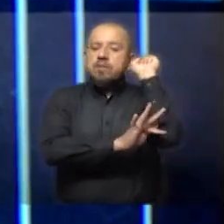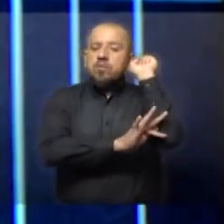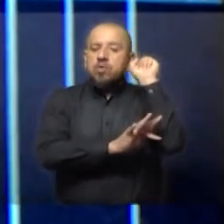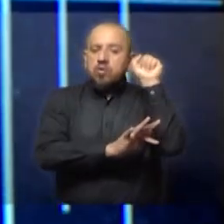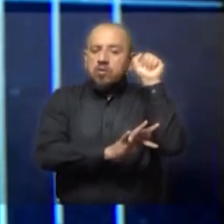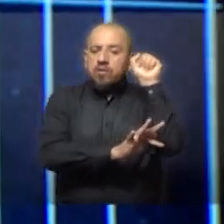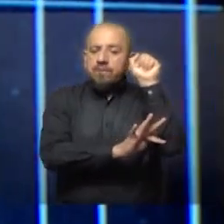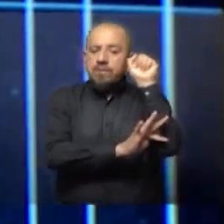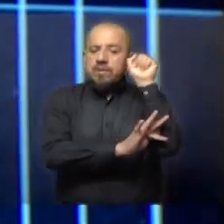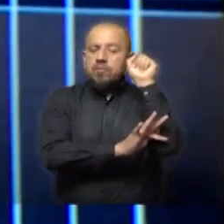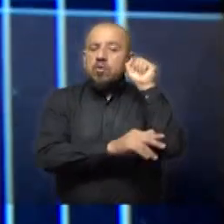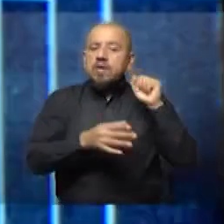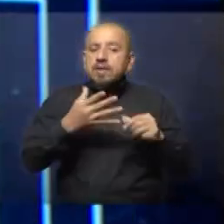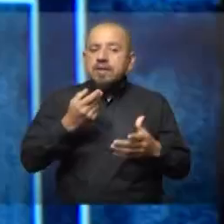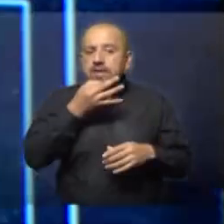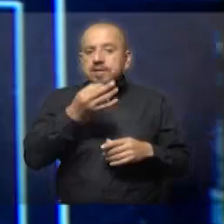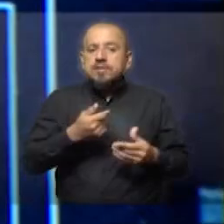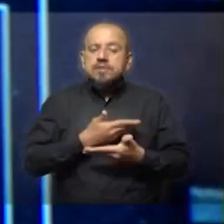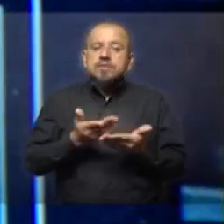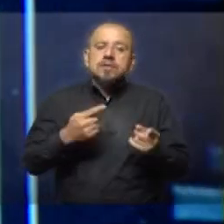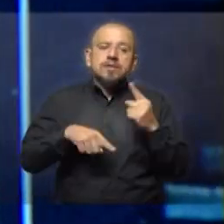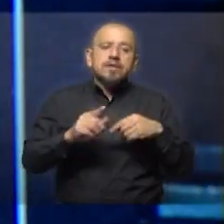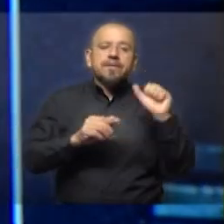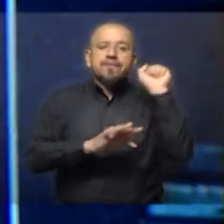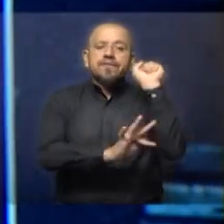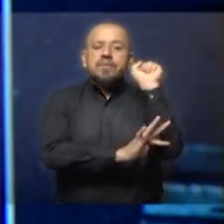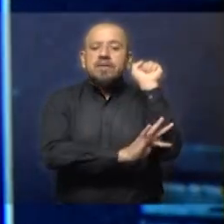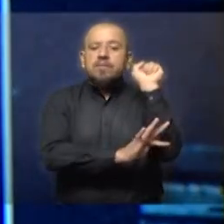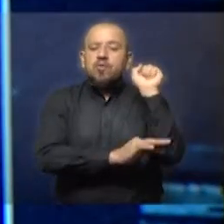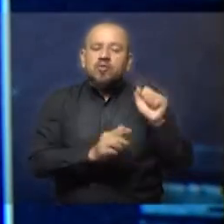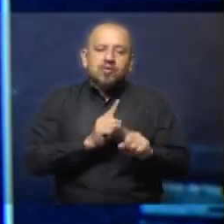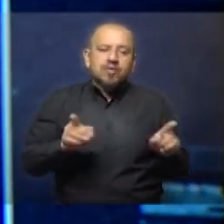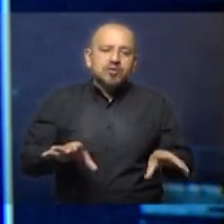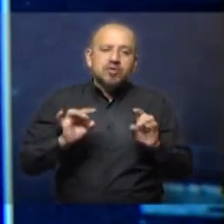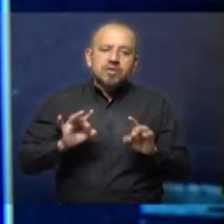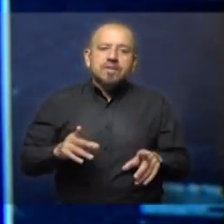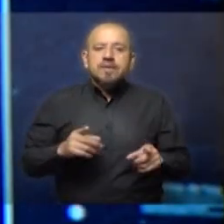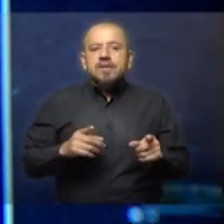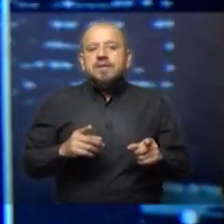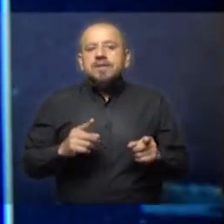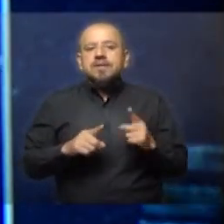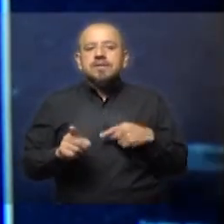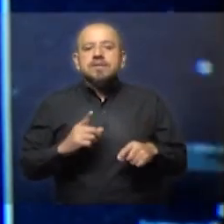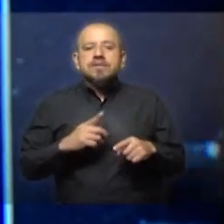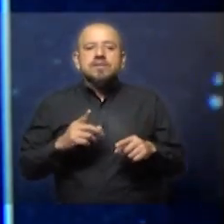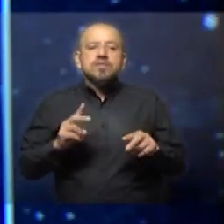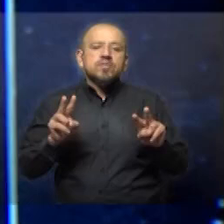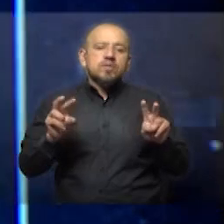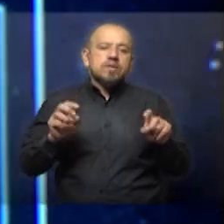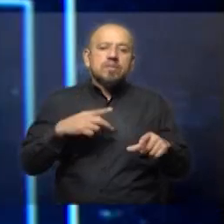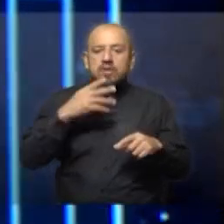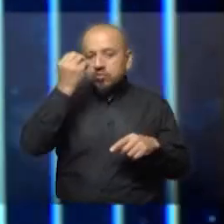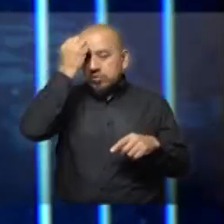digamos que novedosa esta idea de bueno el feminismo no es una gran bolsa de no de de conceptos todos